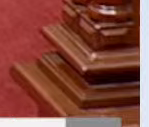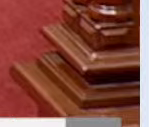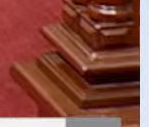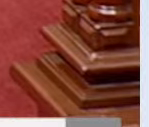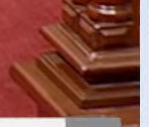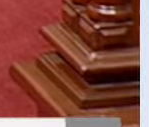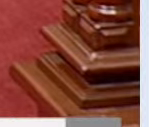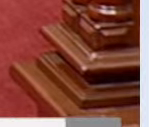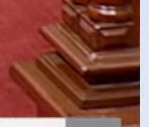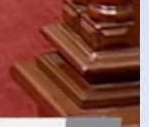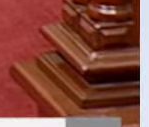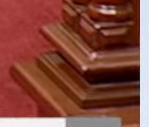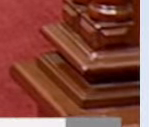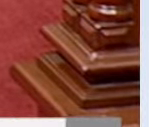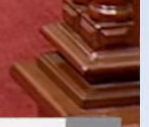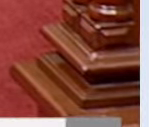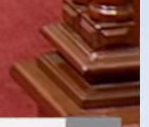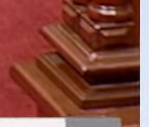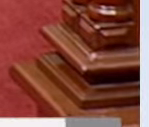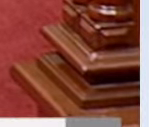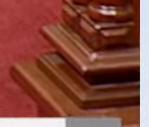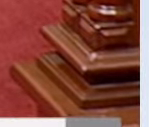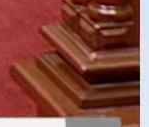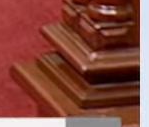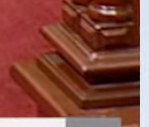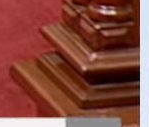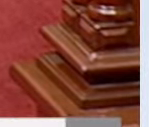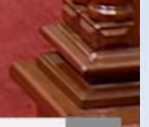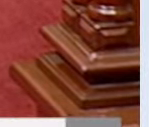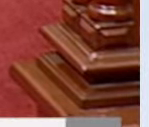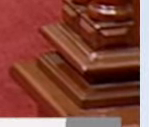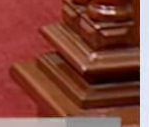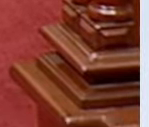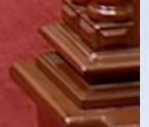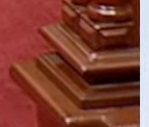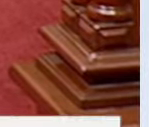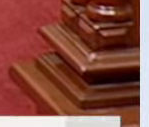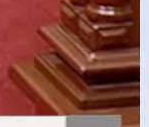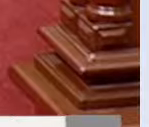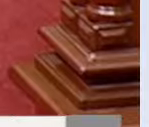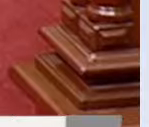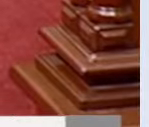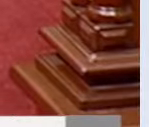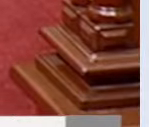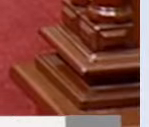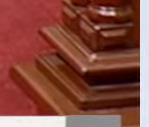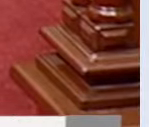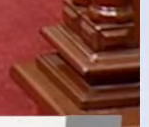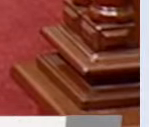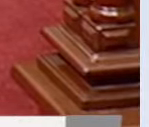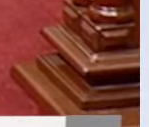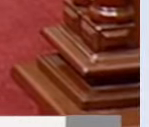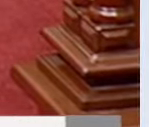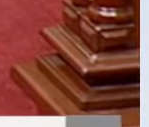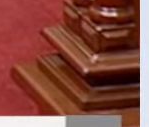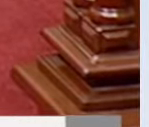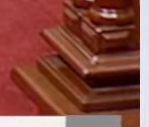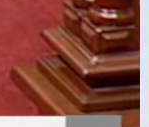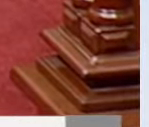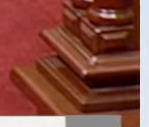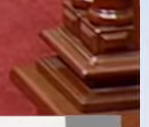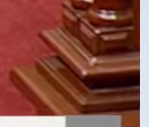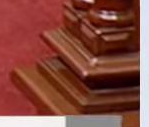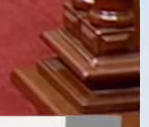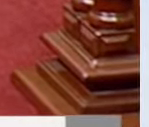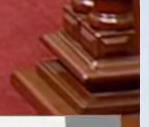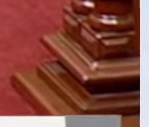más conocido son las grandes obras o los grandes proyectos de irrigación, llámese Chavimochic, que